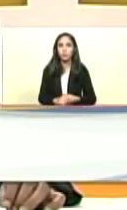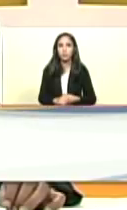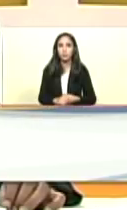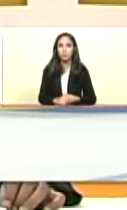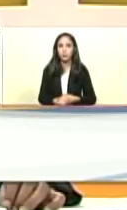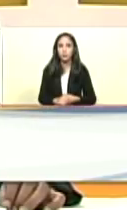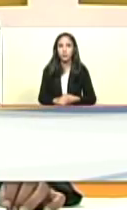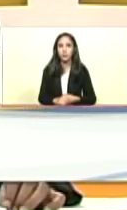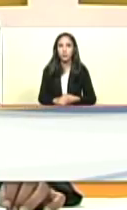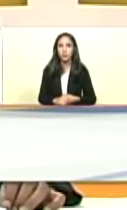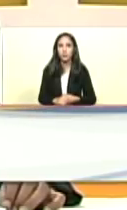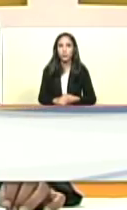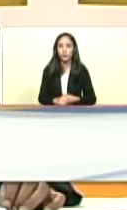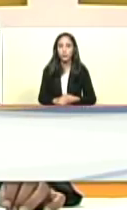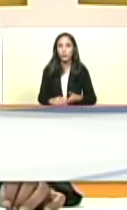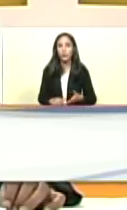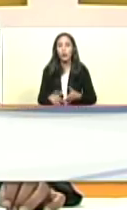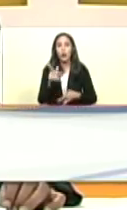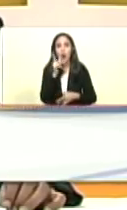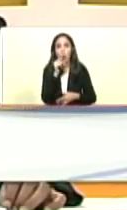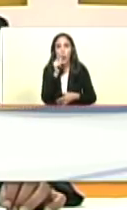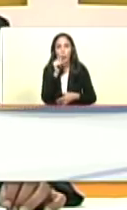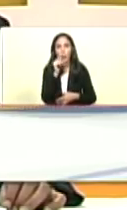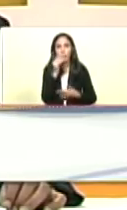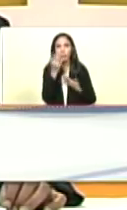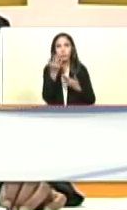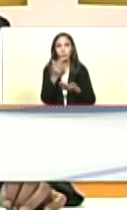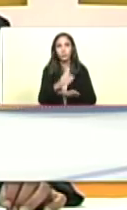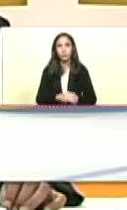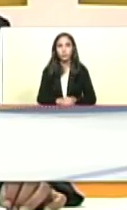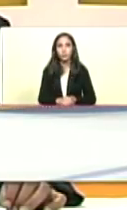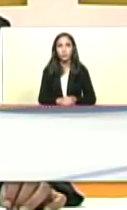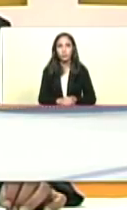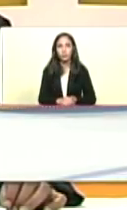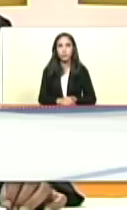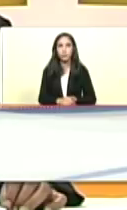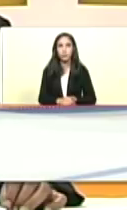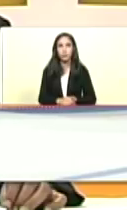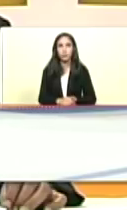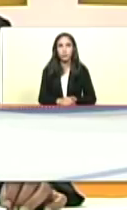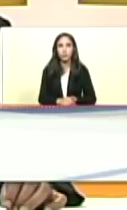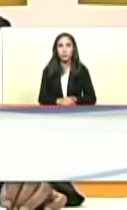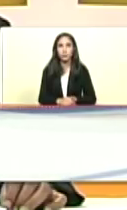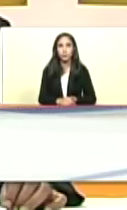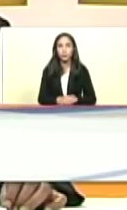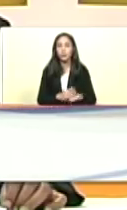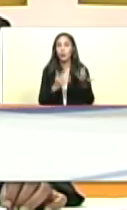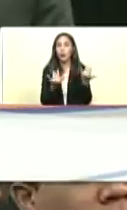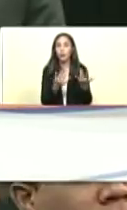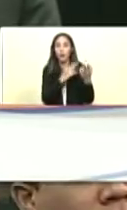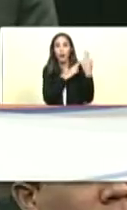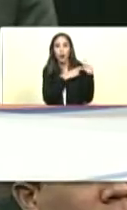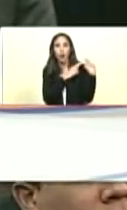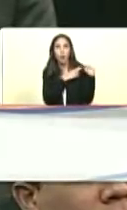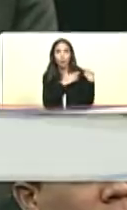energéticas de Venezuela, al presidente de Pequivén, a través de usted. Usted es el jefe, el presidente Pequivén, mayor general Quevedo.